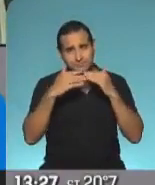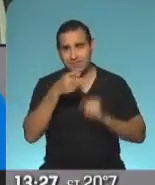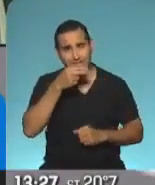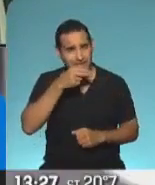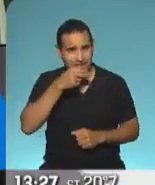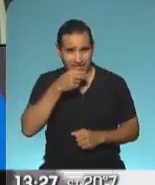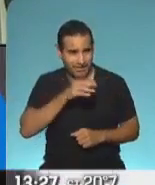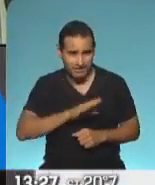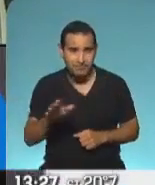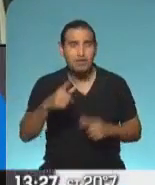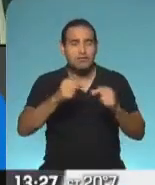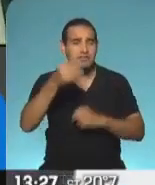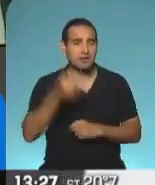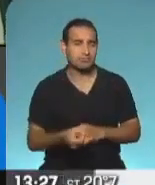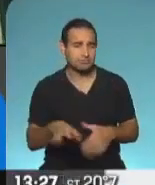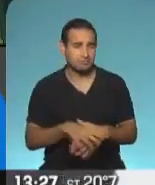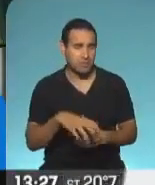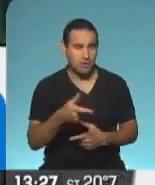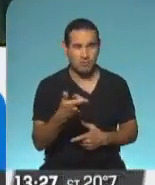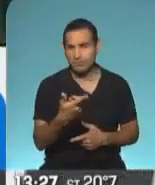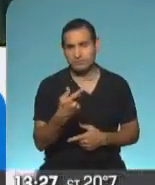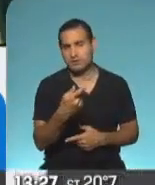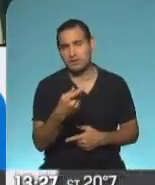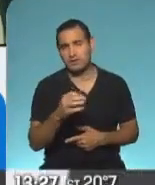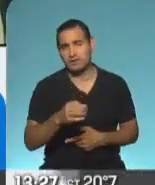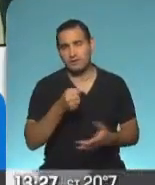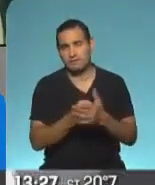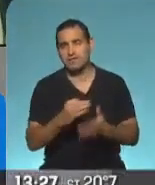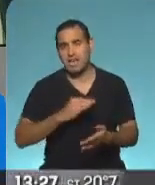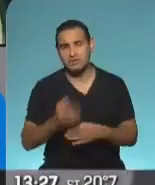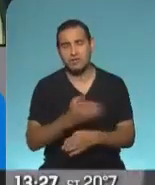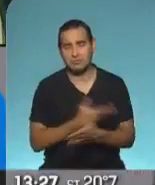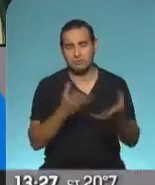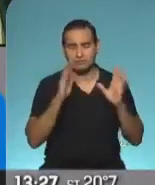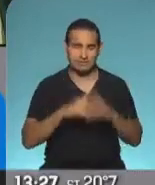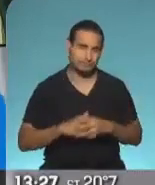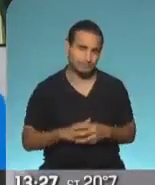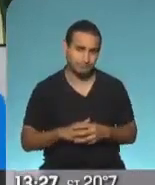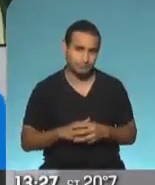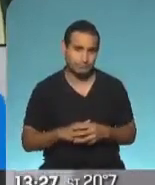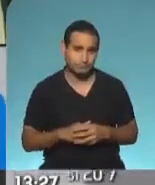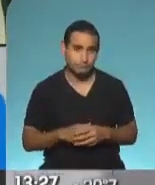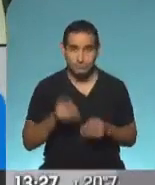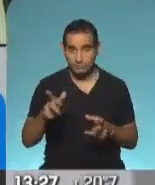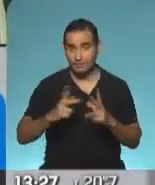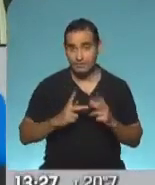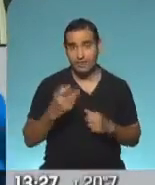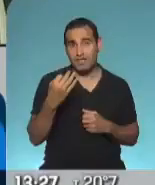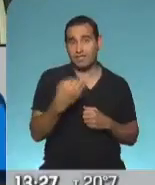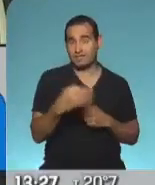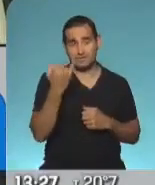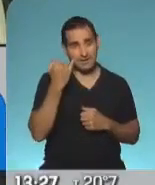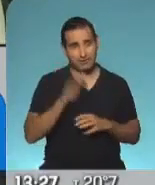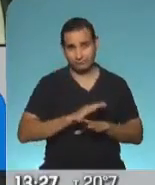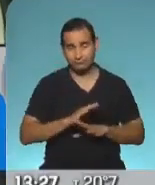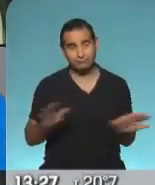le puedo dar una fecha precisa, pero estimo que antes de fin de año es posible que eso ocurra. Y como bien nos decía usted, hay que descartar ya